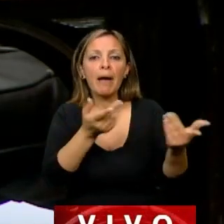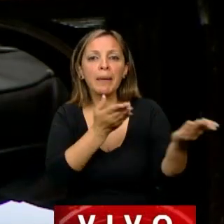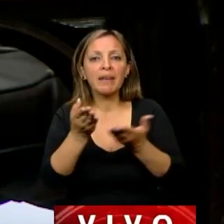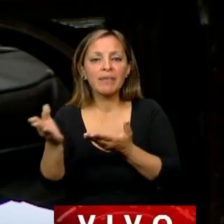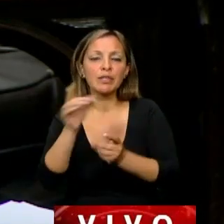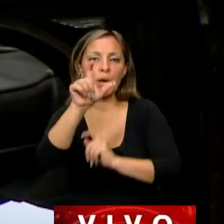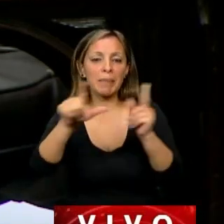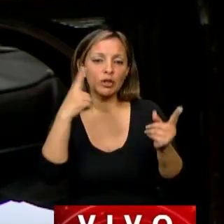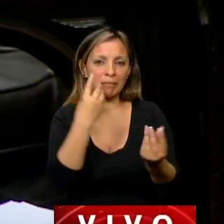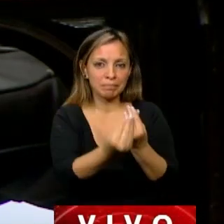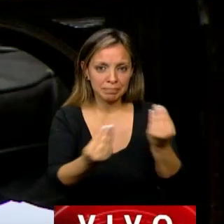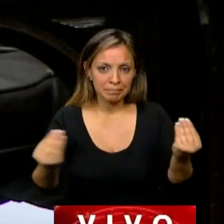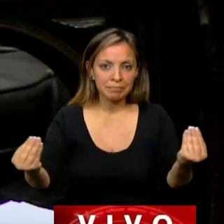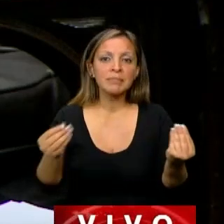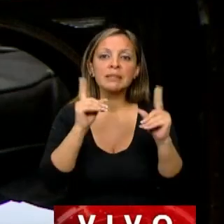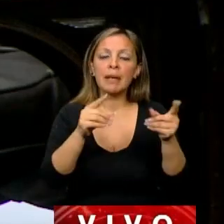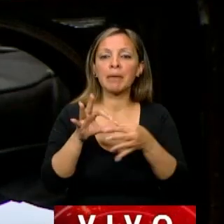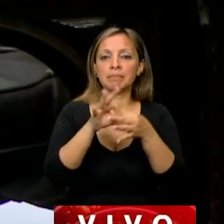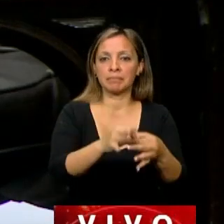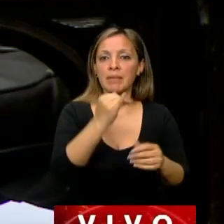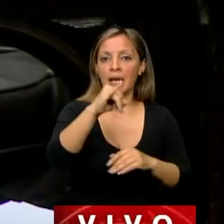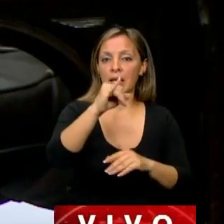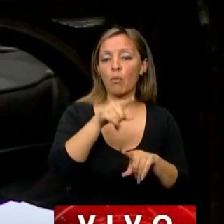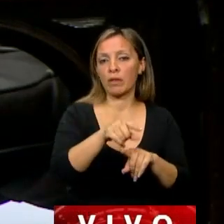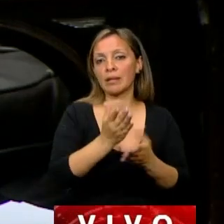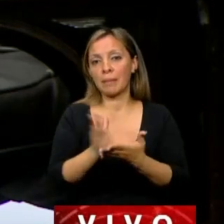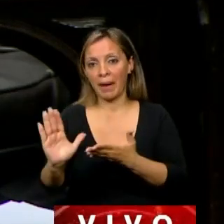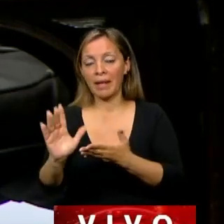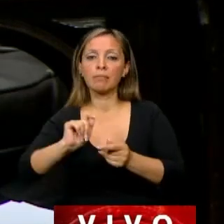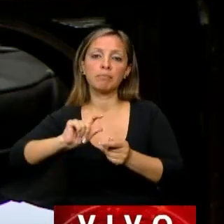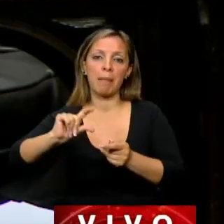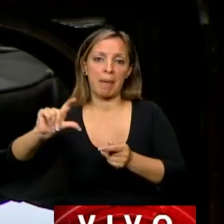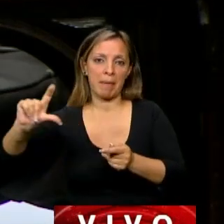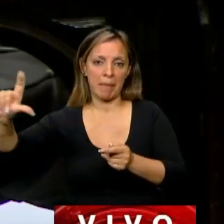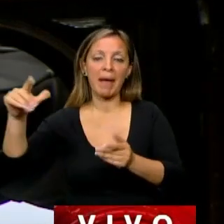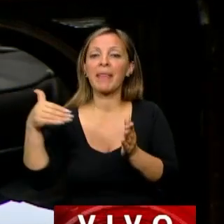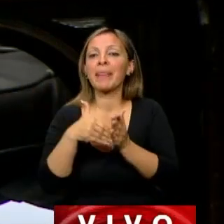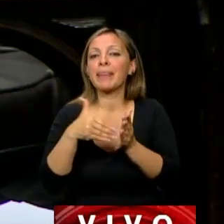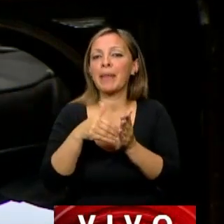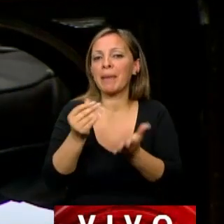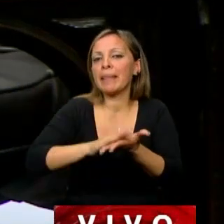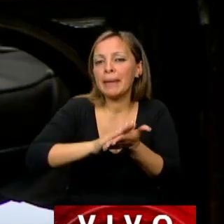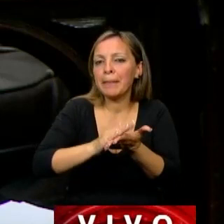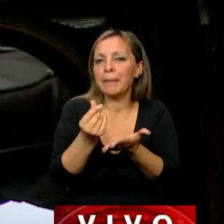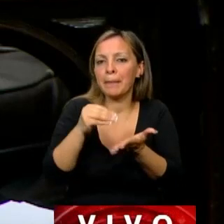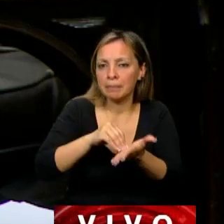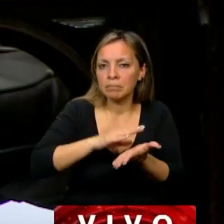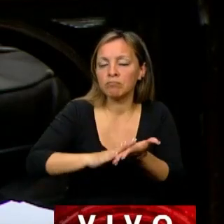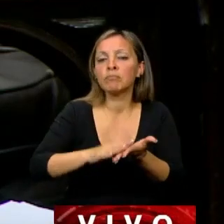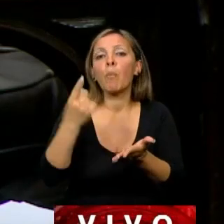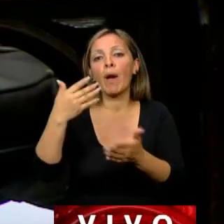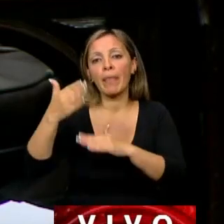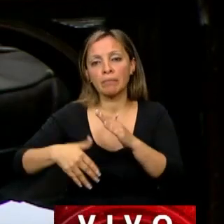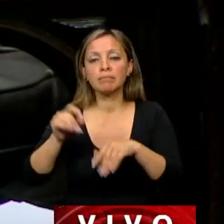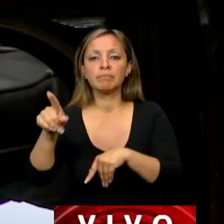en el mismo y se aplicarán alícuotas marginales crecientes dependientes del monto del mismo alcanzará a